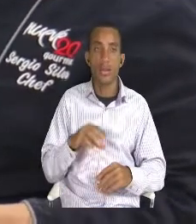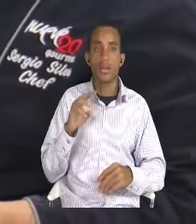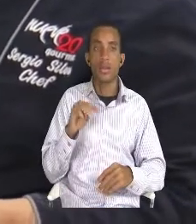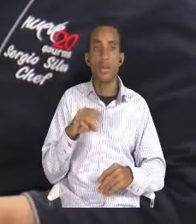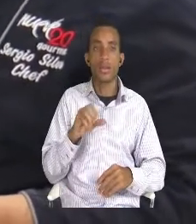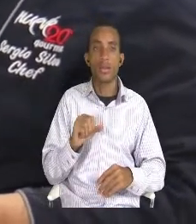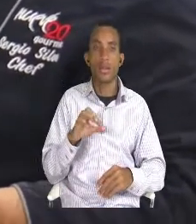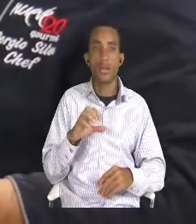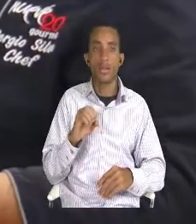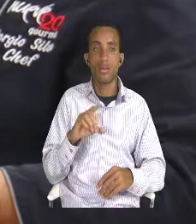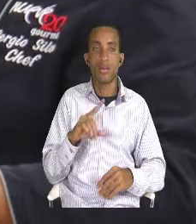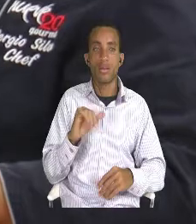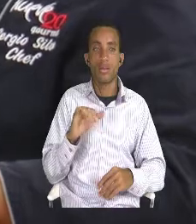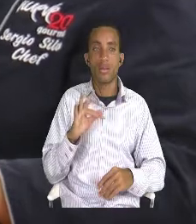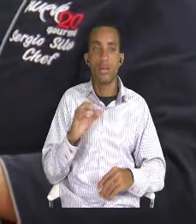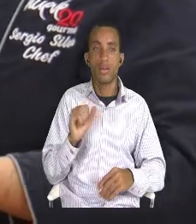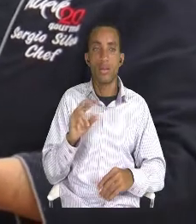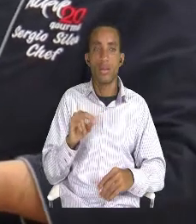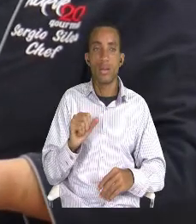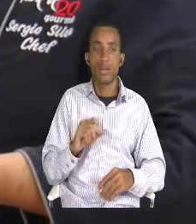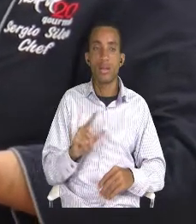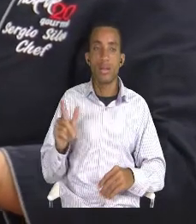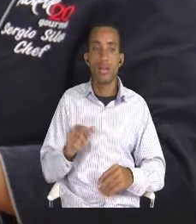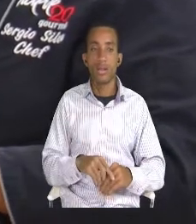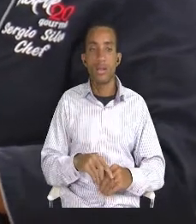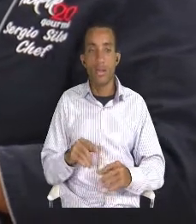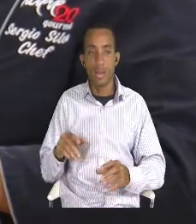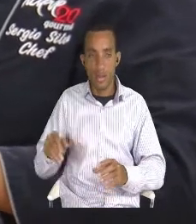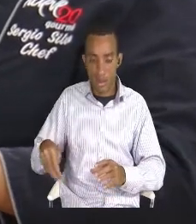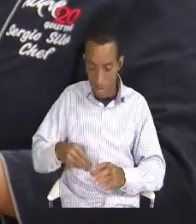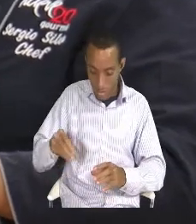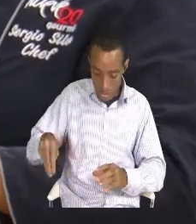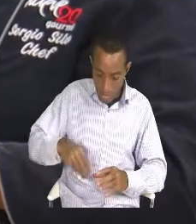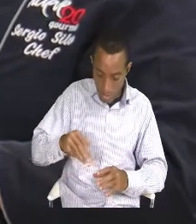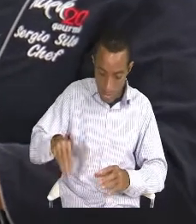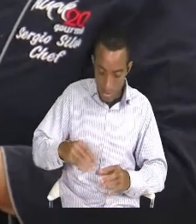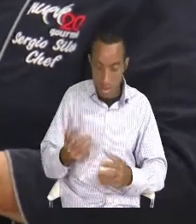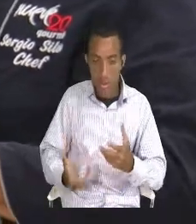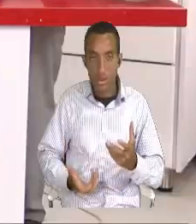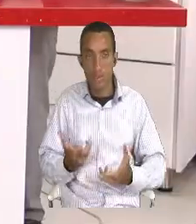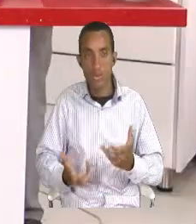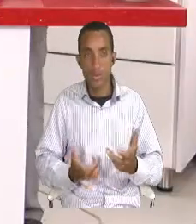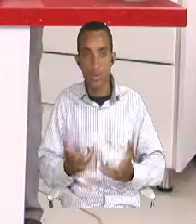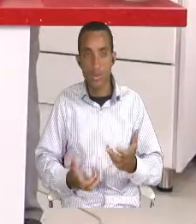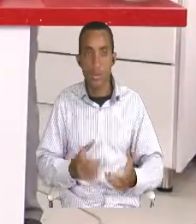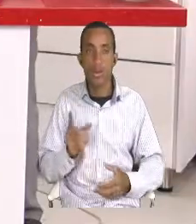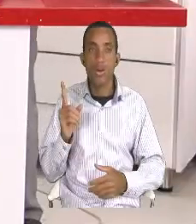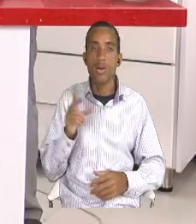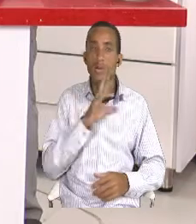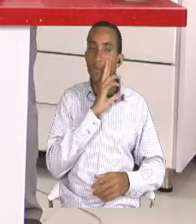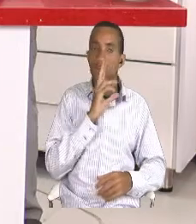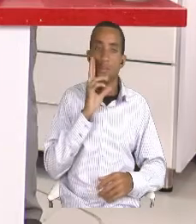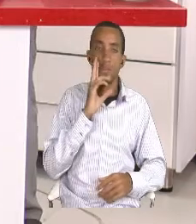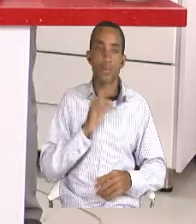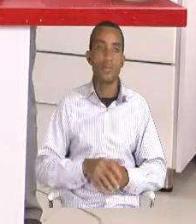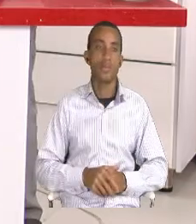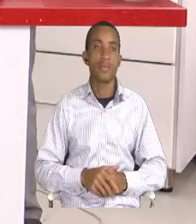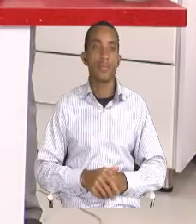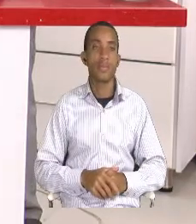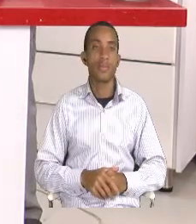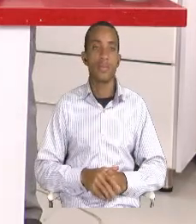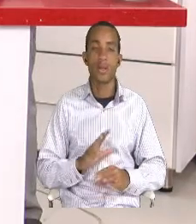compra en los supermercados, pero esta es preparada en el restaurante, esa base de tomate. Casera. Okay. Sí, esa base